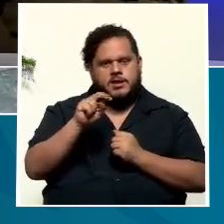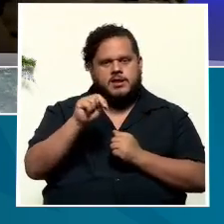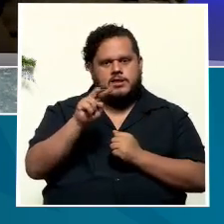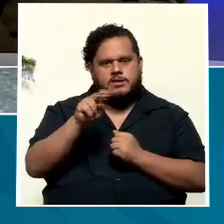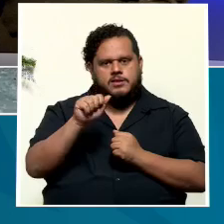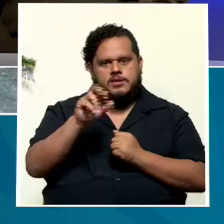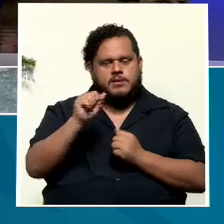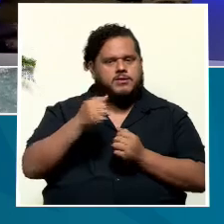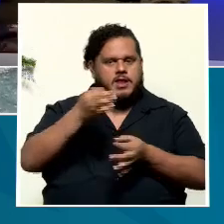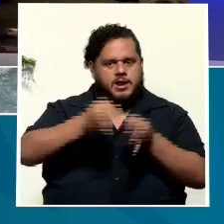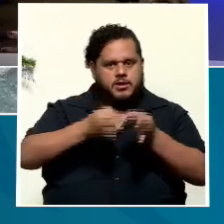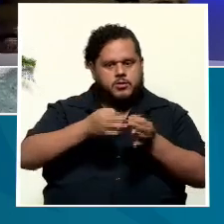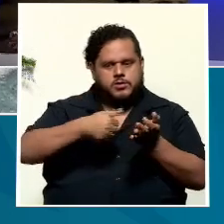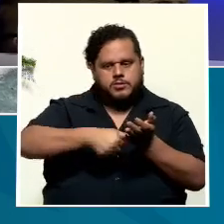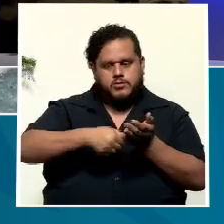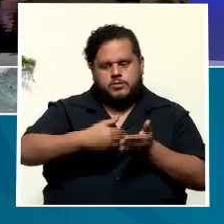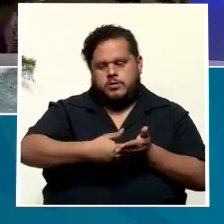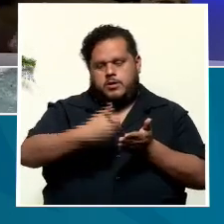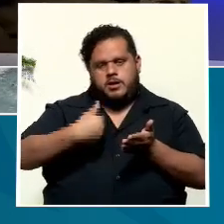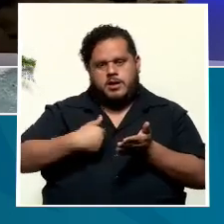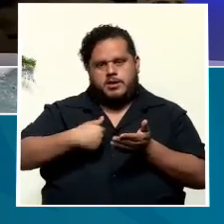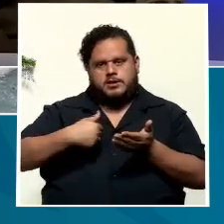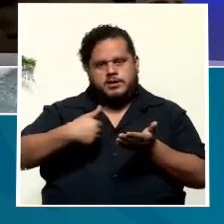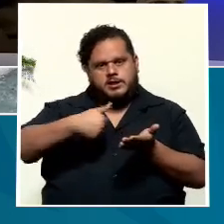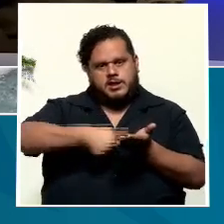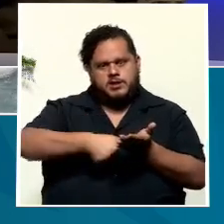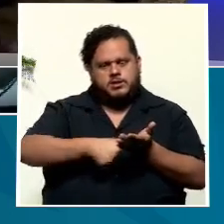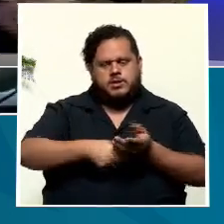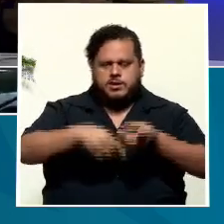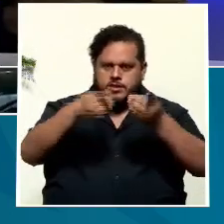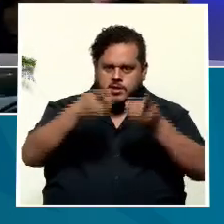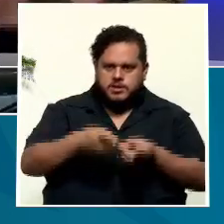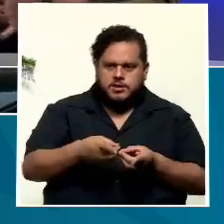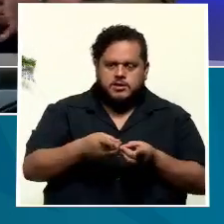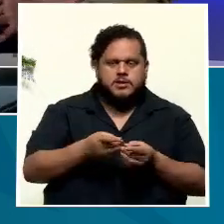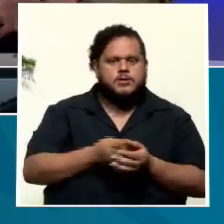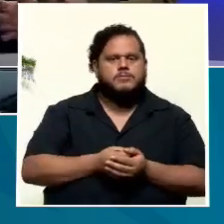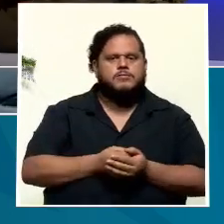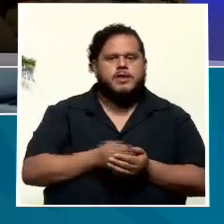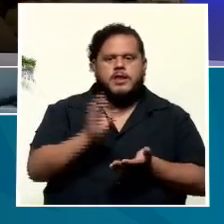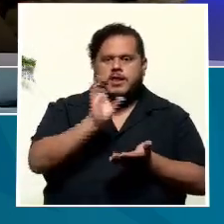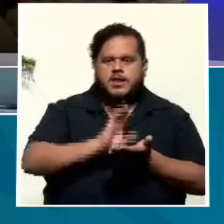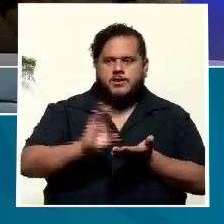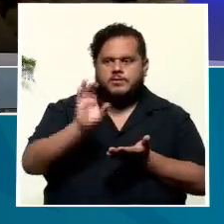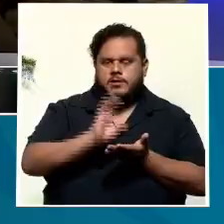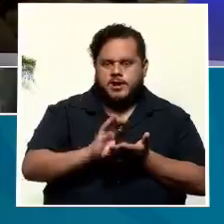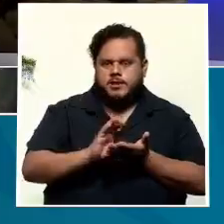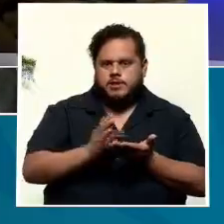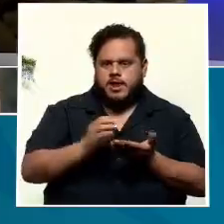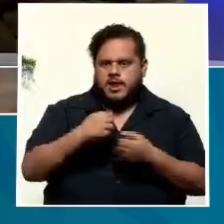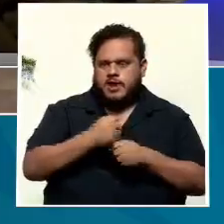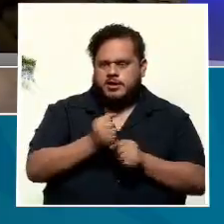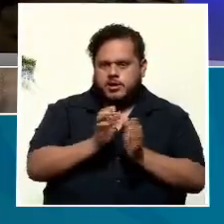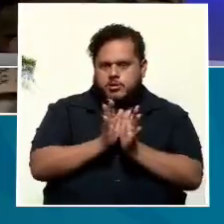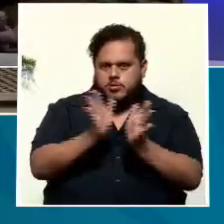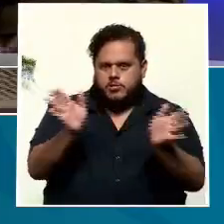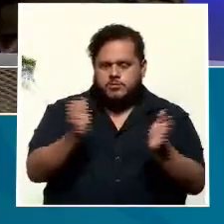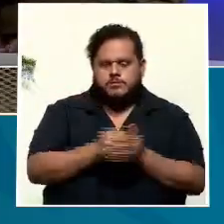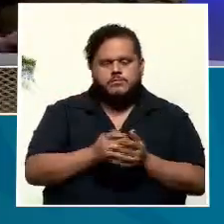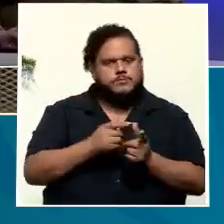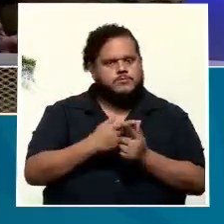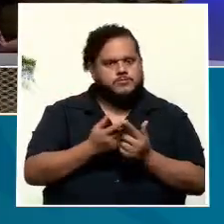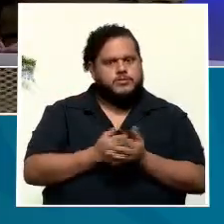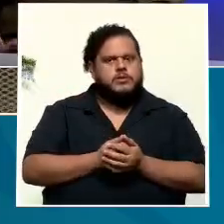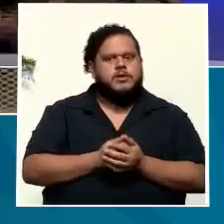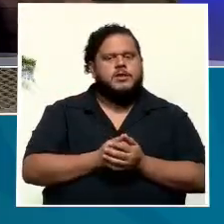Corte votó antes de la elección y decidieron, el colegio, ¿verdad?, hacerlo público. Esto quiere